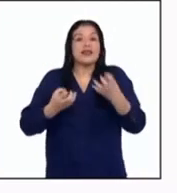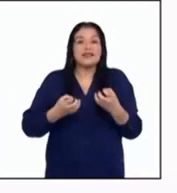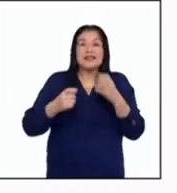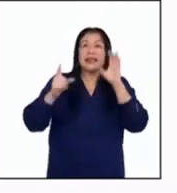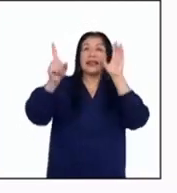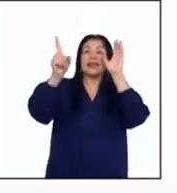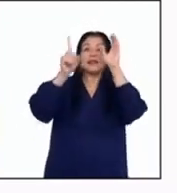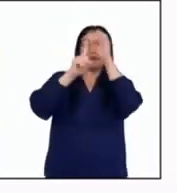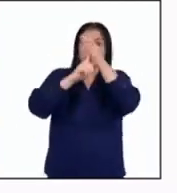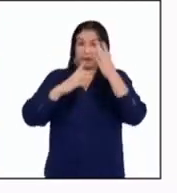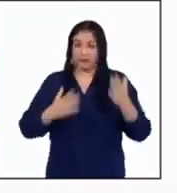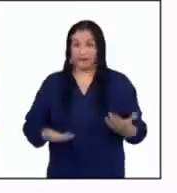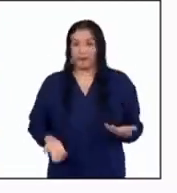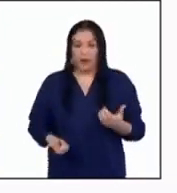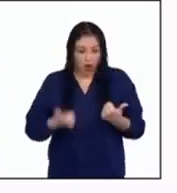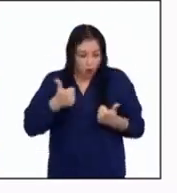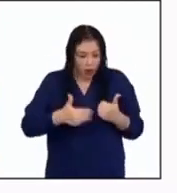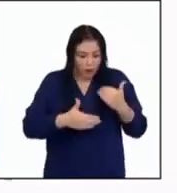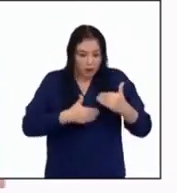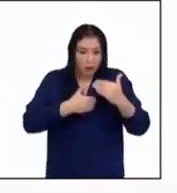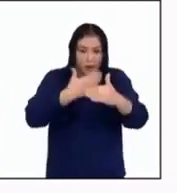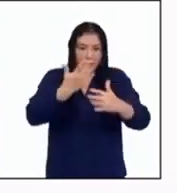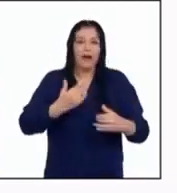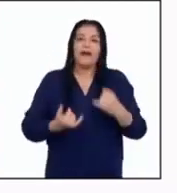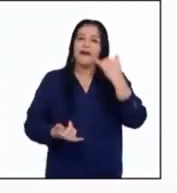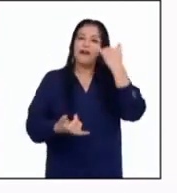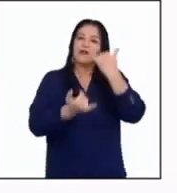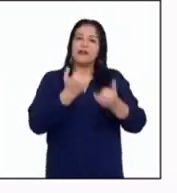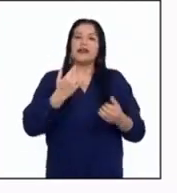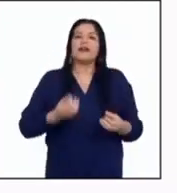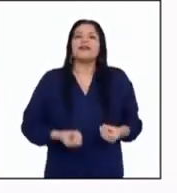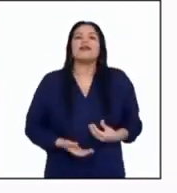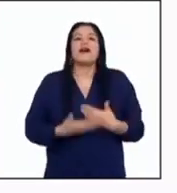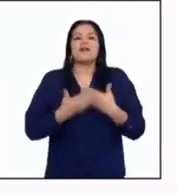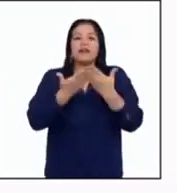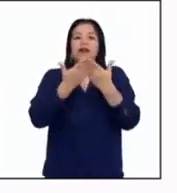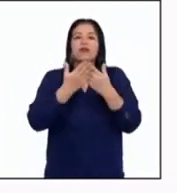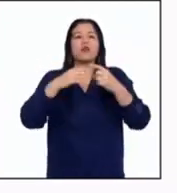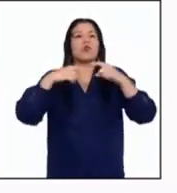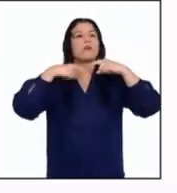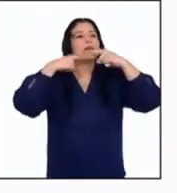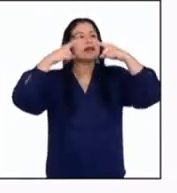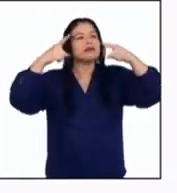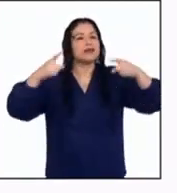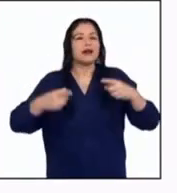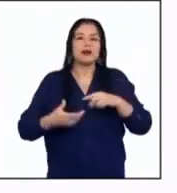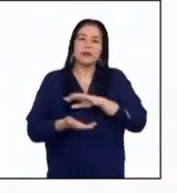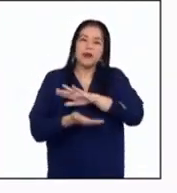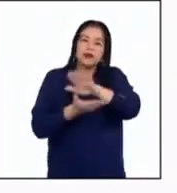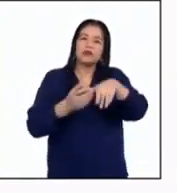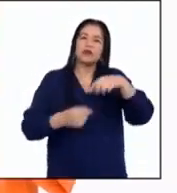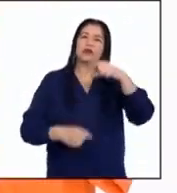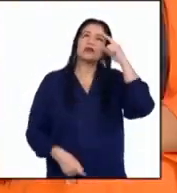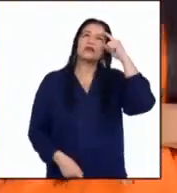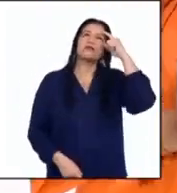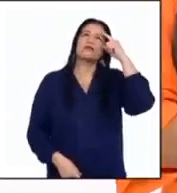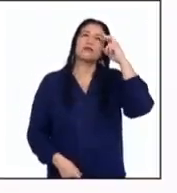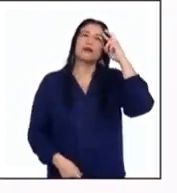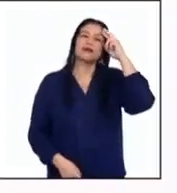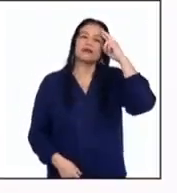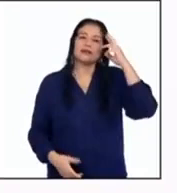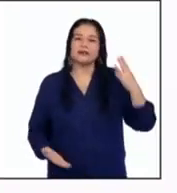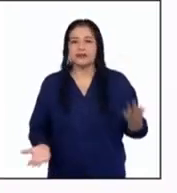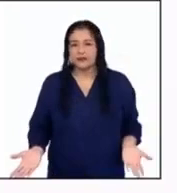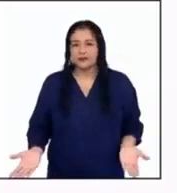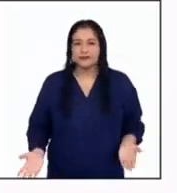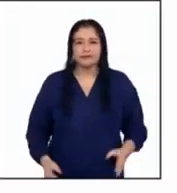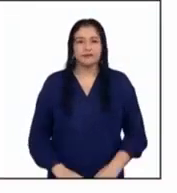estar? Y finaliza brindándonos un mensaje para reflexionar.